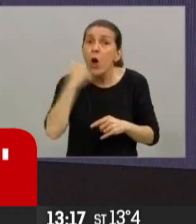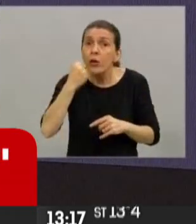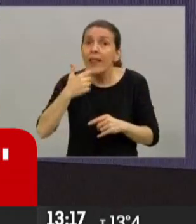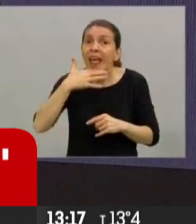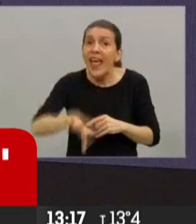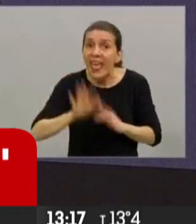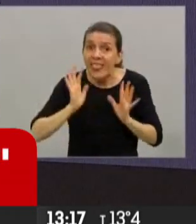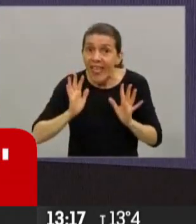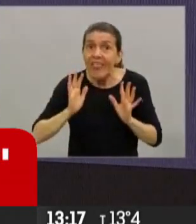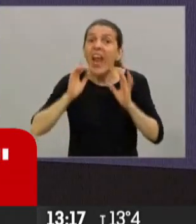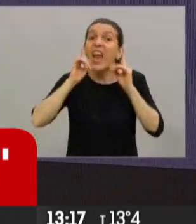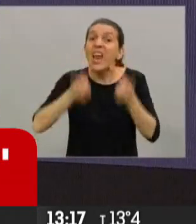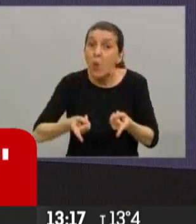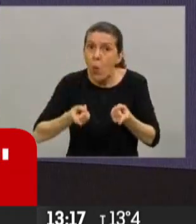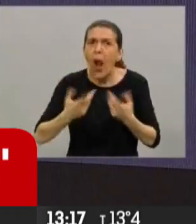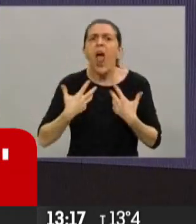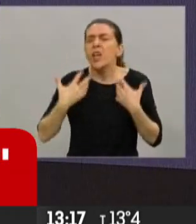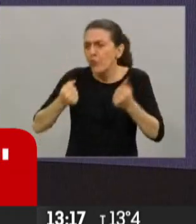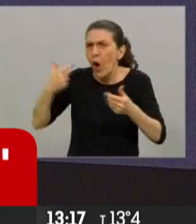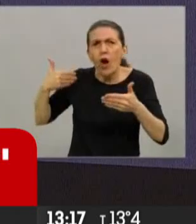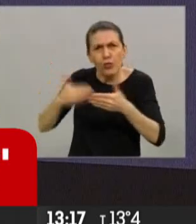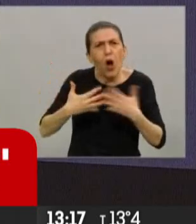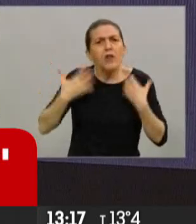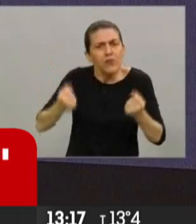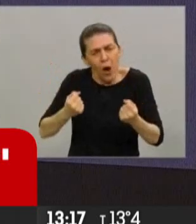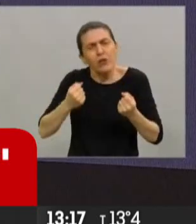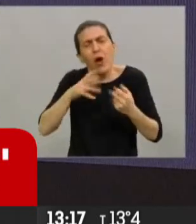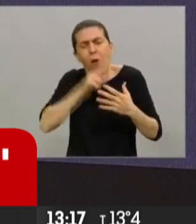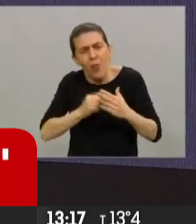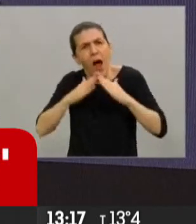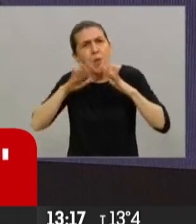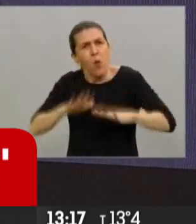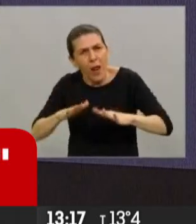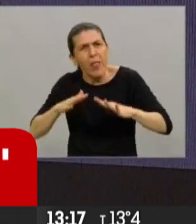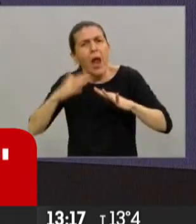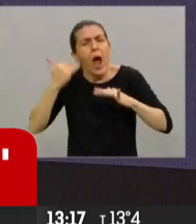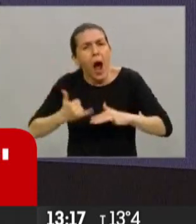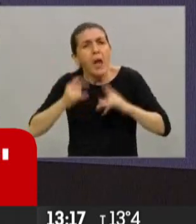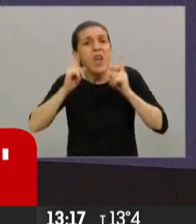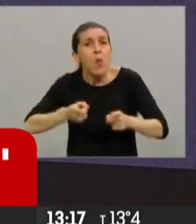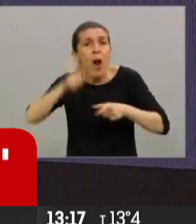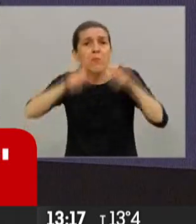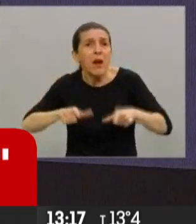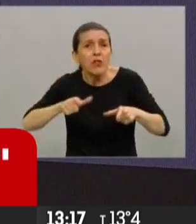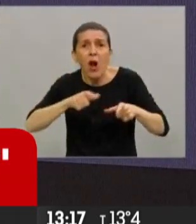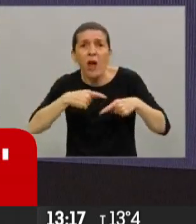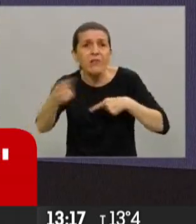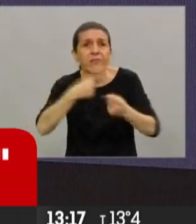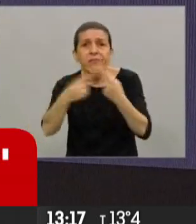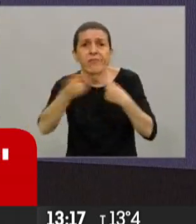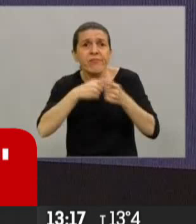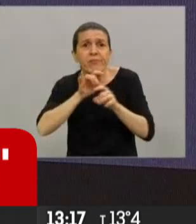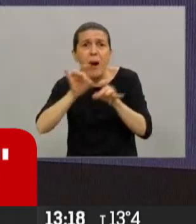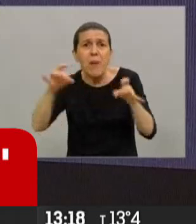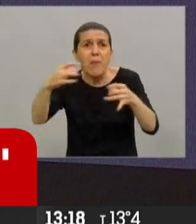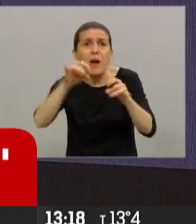entendamos que a pesar de todos los esfuerzos que hacemos, el riesgo de circulación del virus existe, el riesgo de